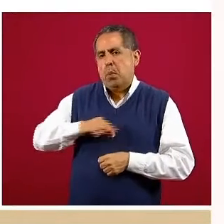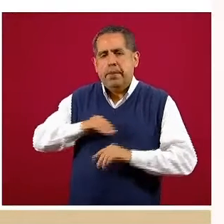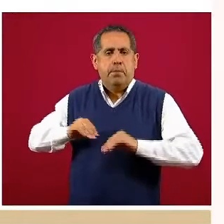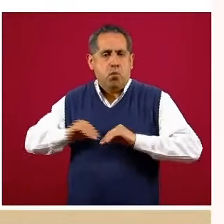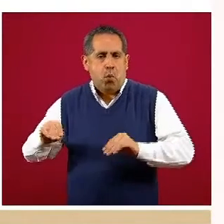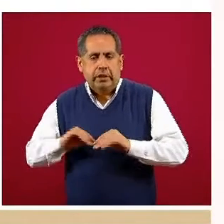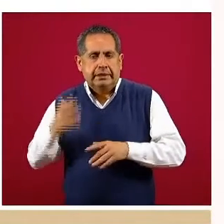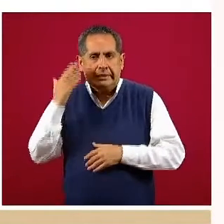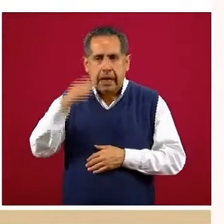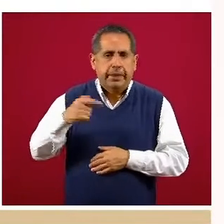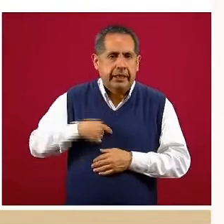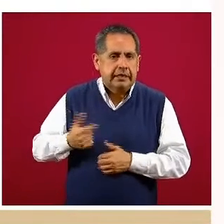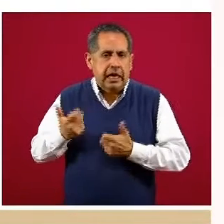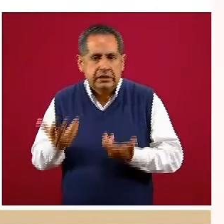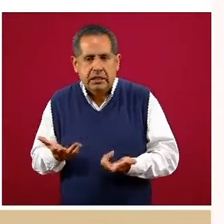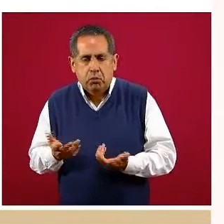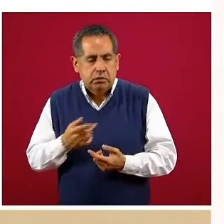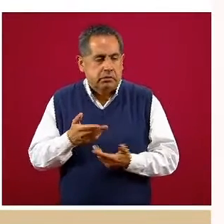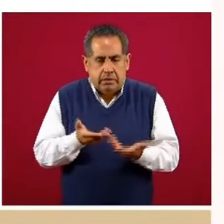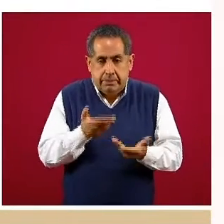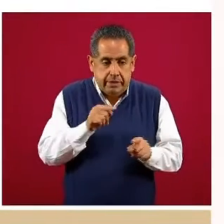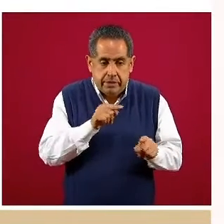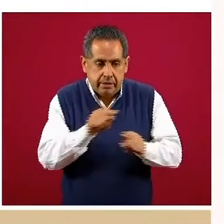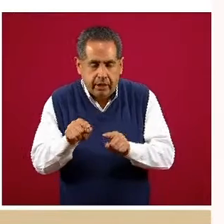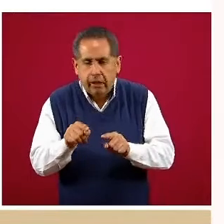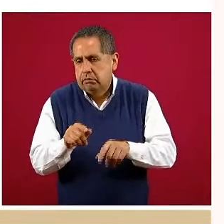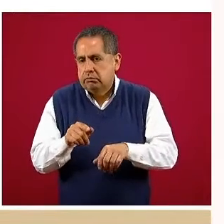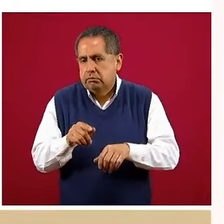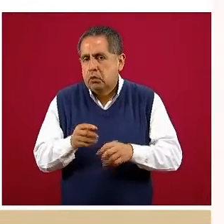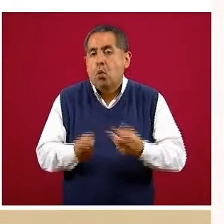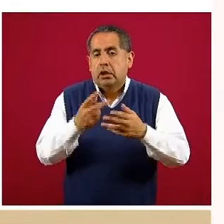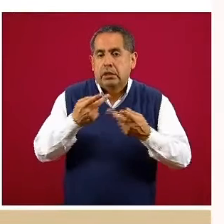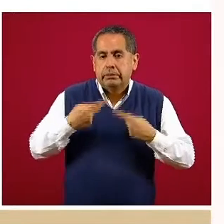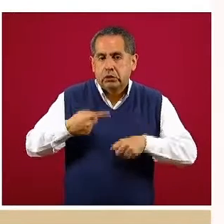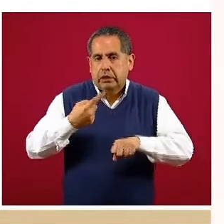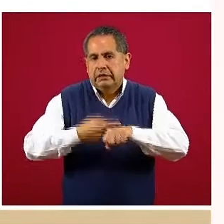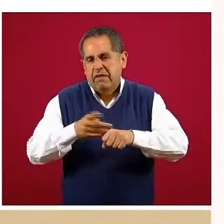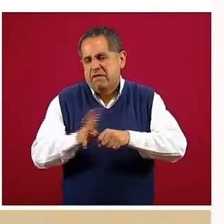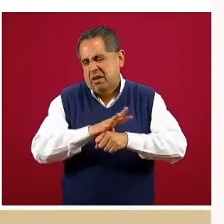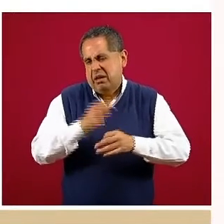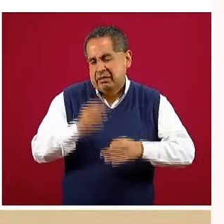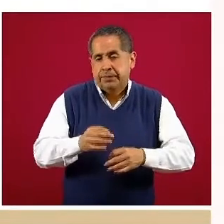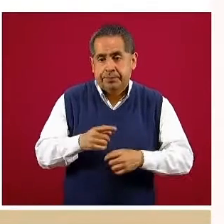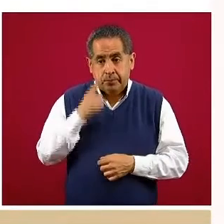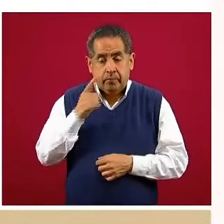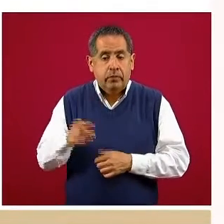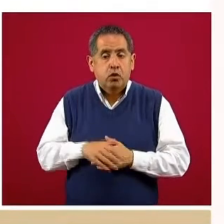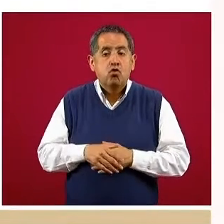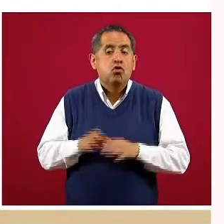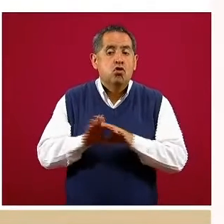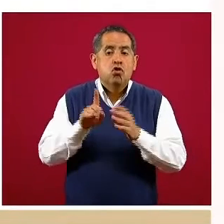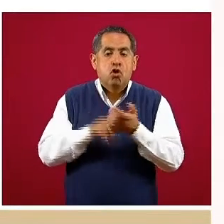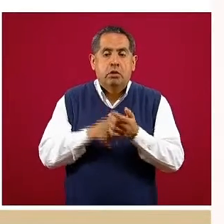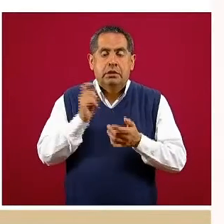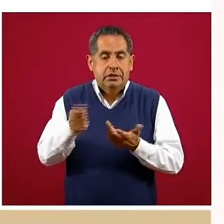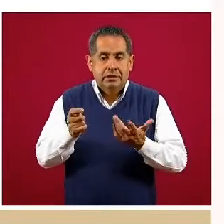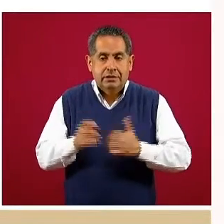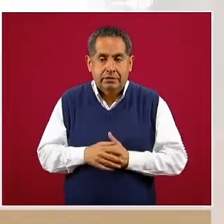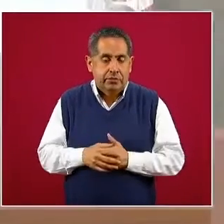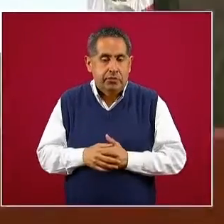importante, seguir manteniendo la sana distancia y estornudar correctamente, es decir, proteger con el ángulo del